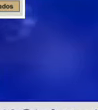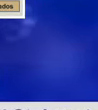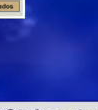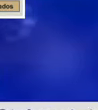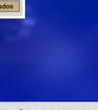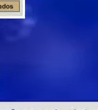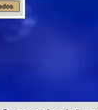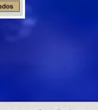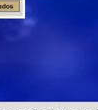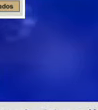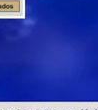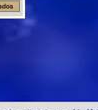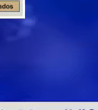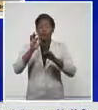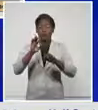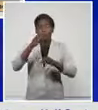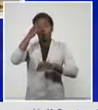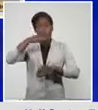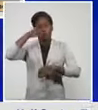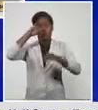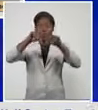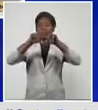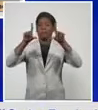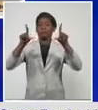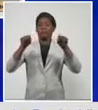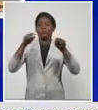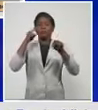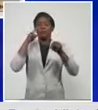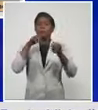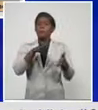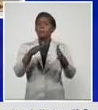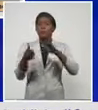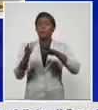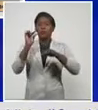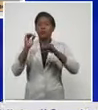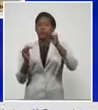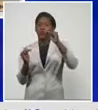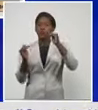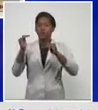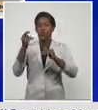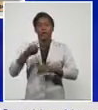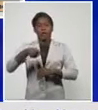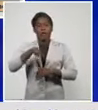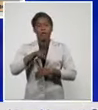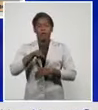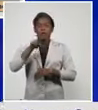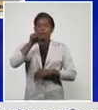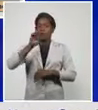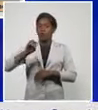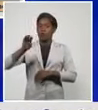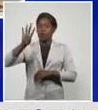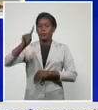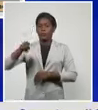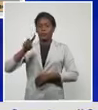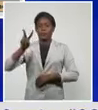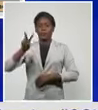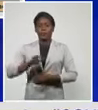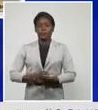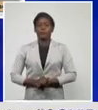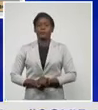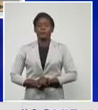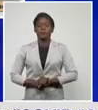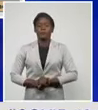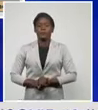con una tasa de incidencia discretamente superior al día anterior, 104,2 por